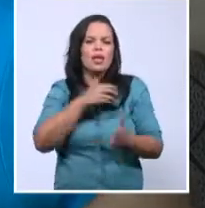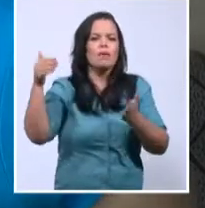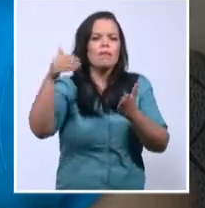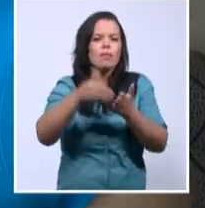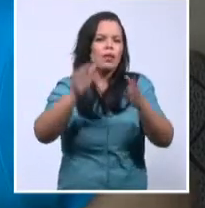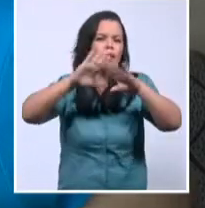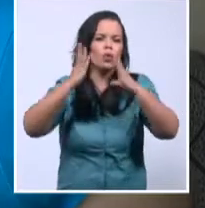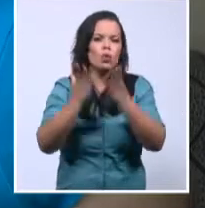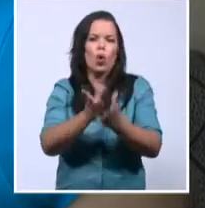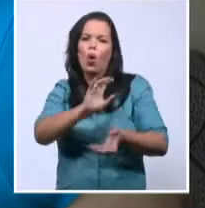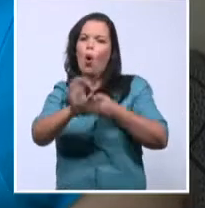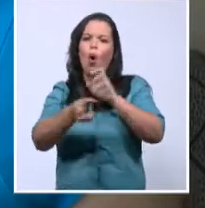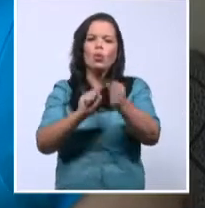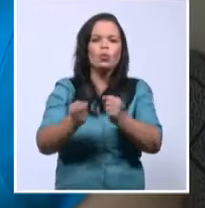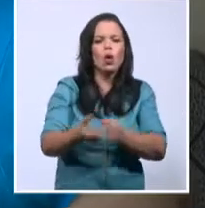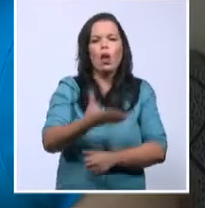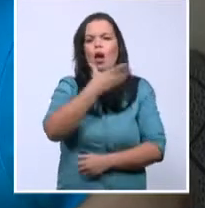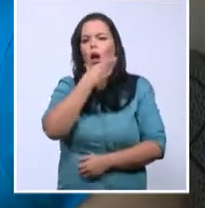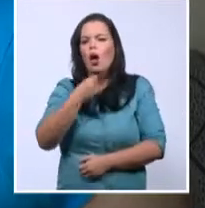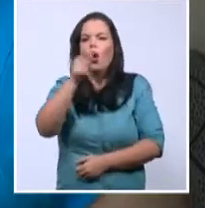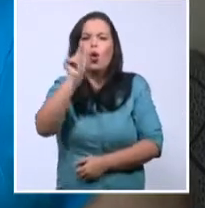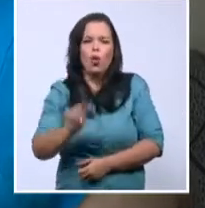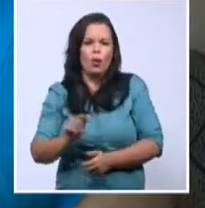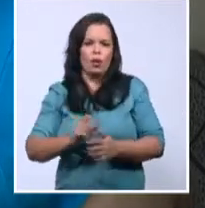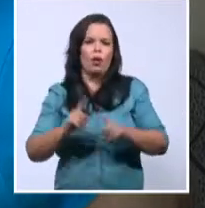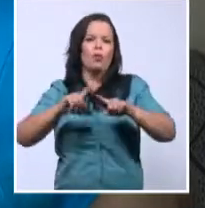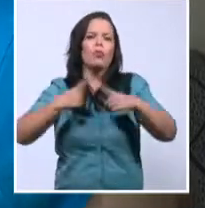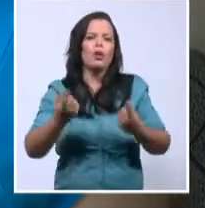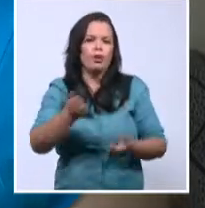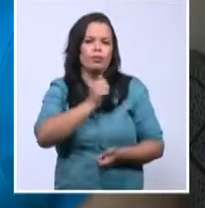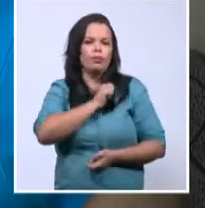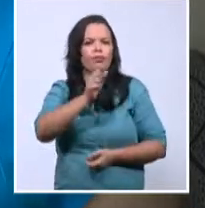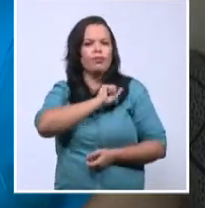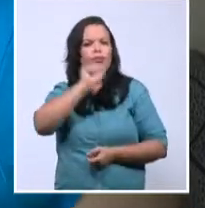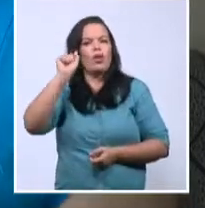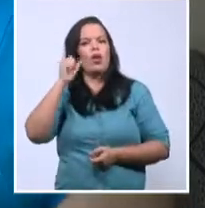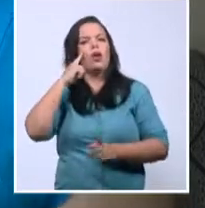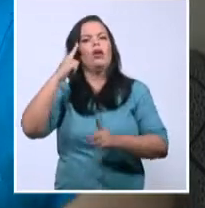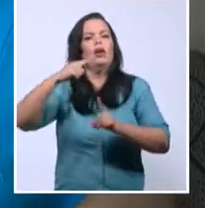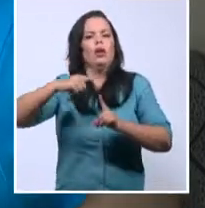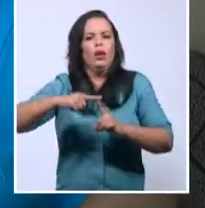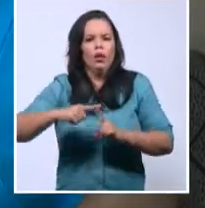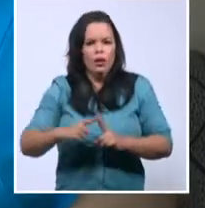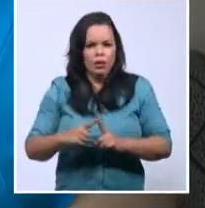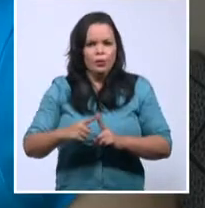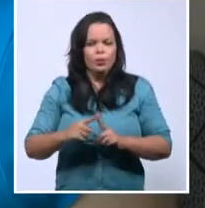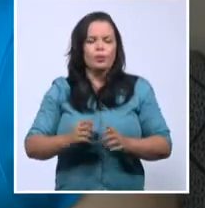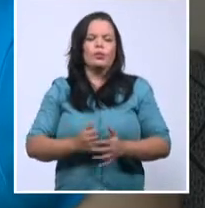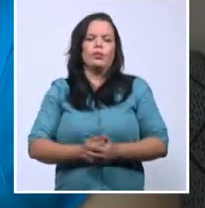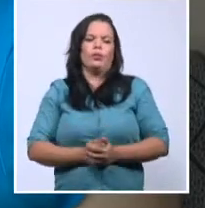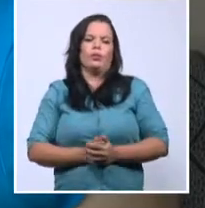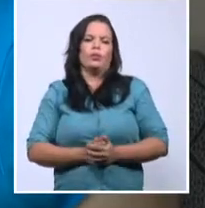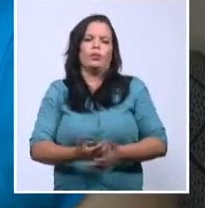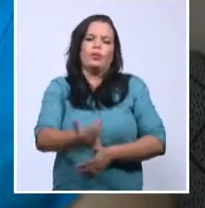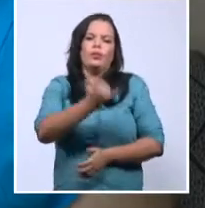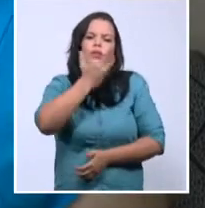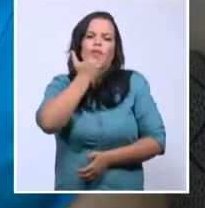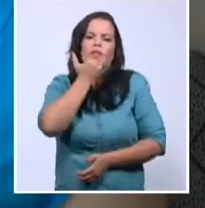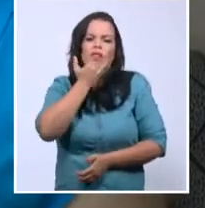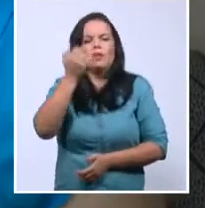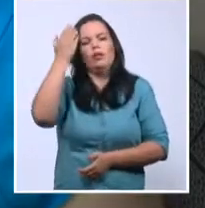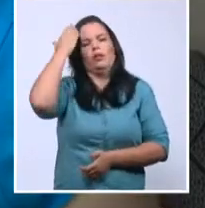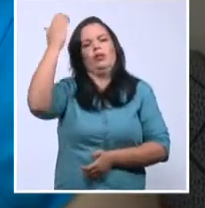país para llegar con posturas, con criterios totalmente divorciados a los ideales